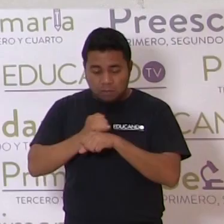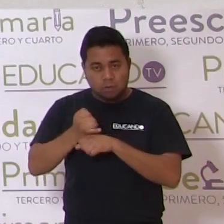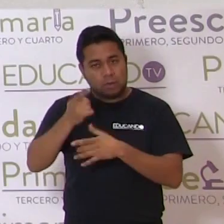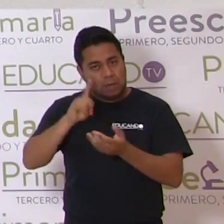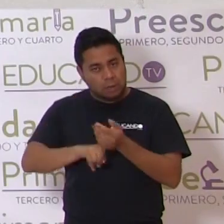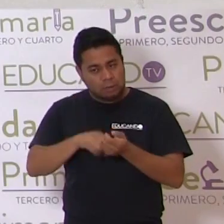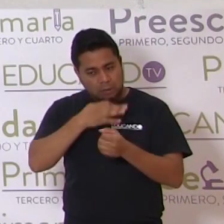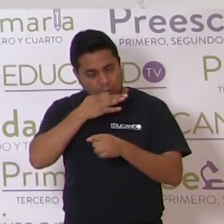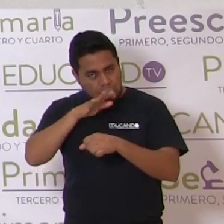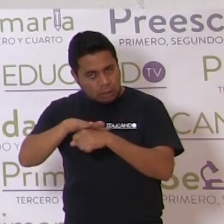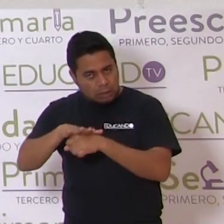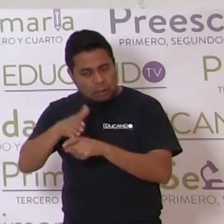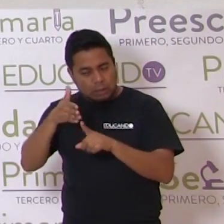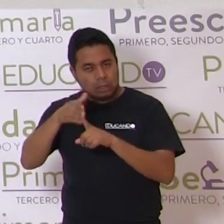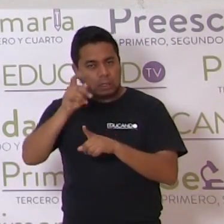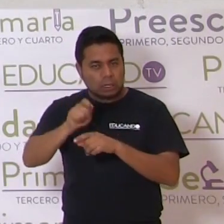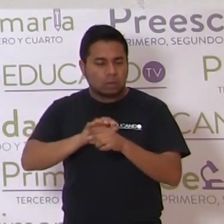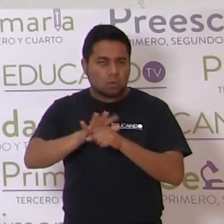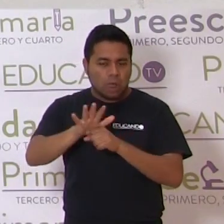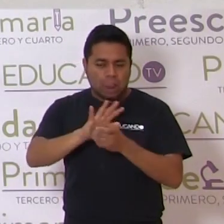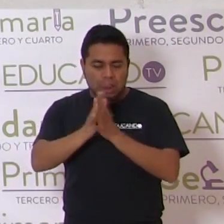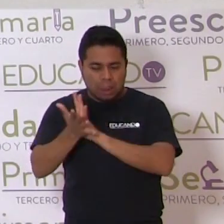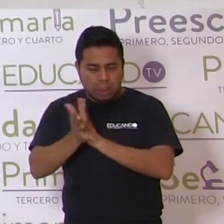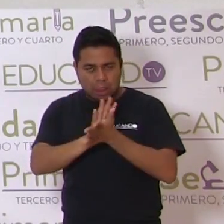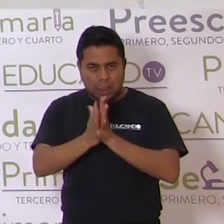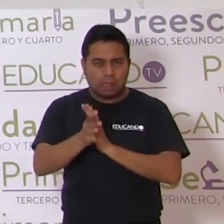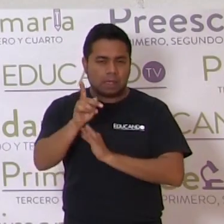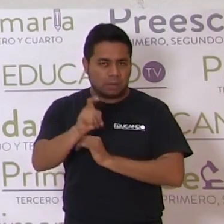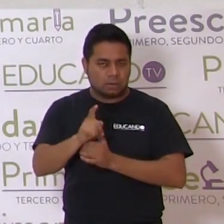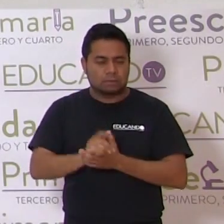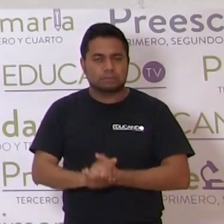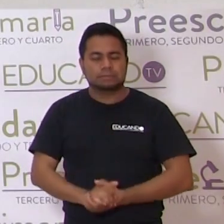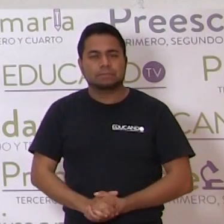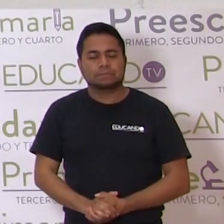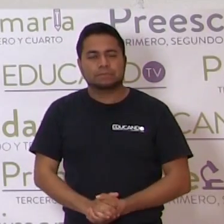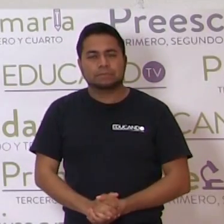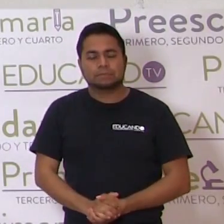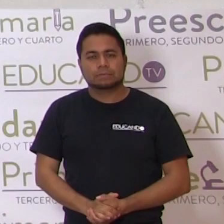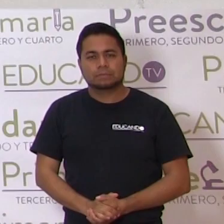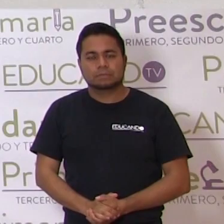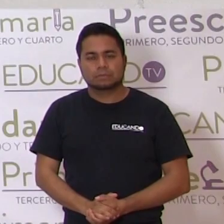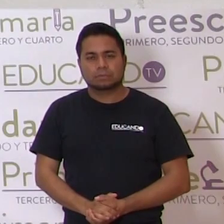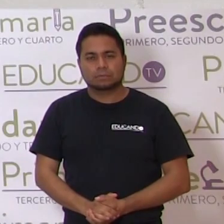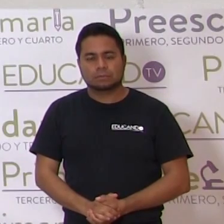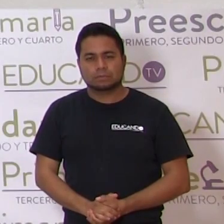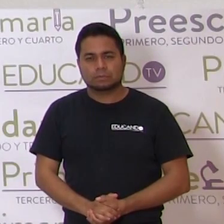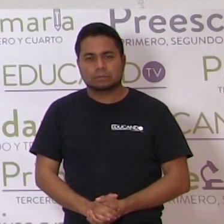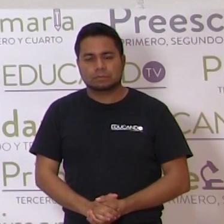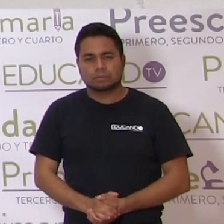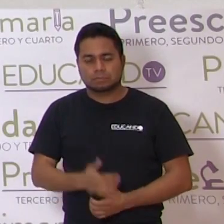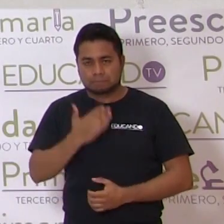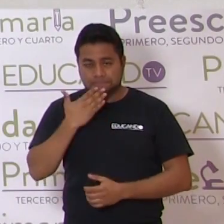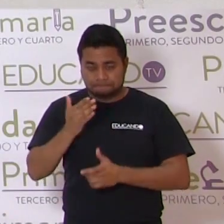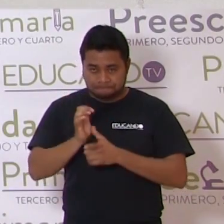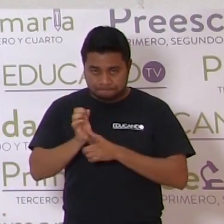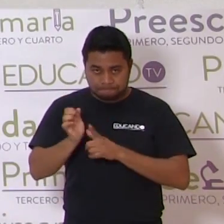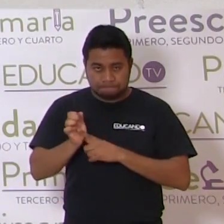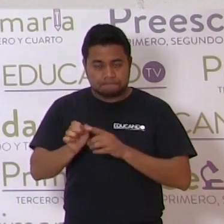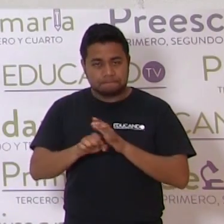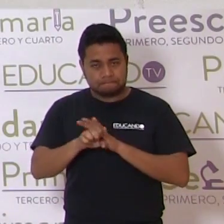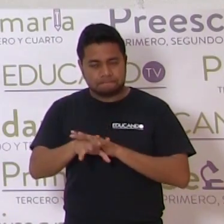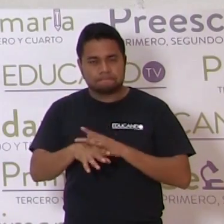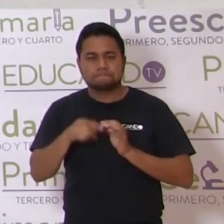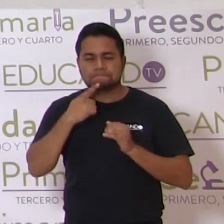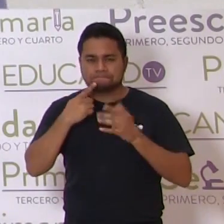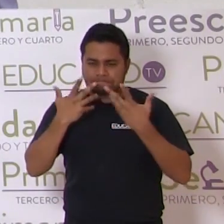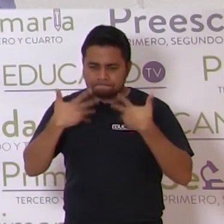informar cuáles son los estados físicos. Muy bien, pues entonces supongamos que estamos viendo